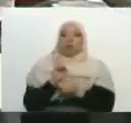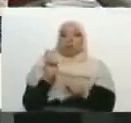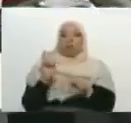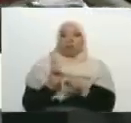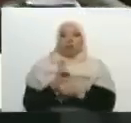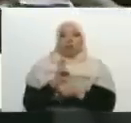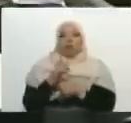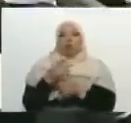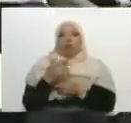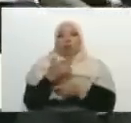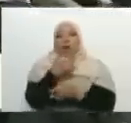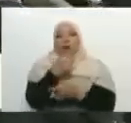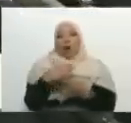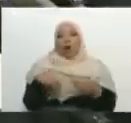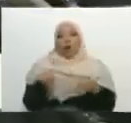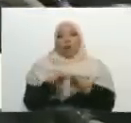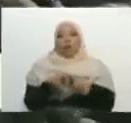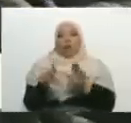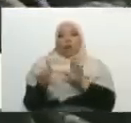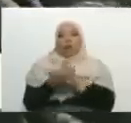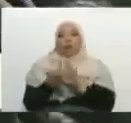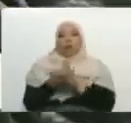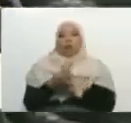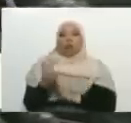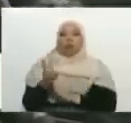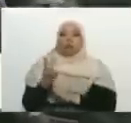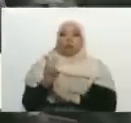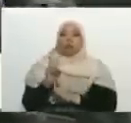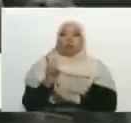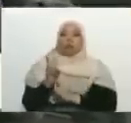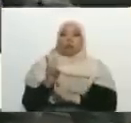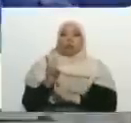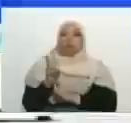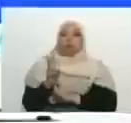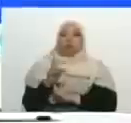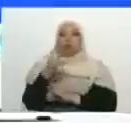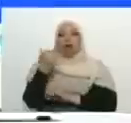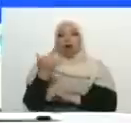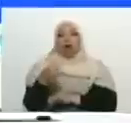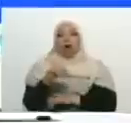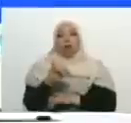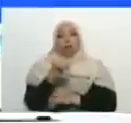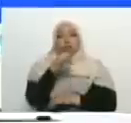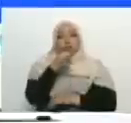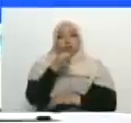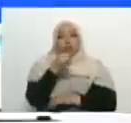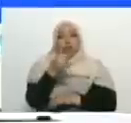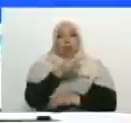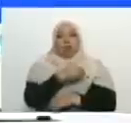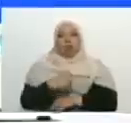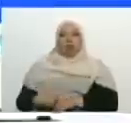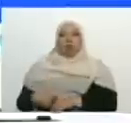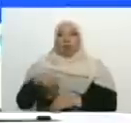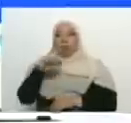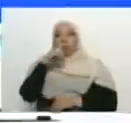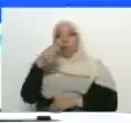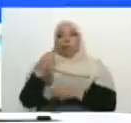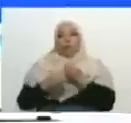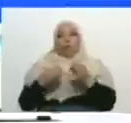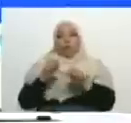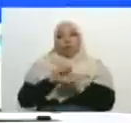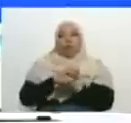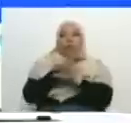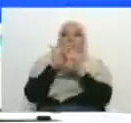de las Naciones Unidas, que violan las leyes de la República. Y por lo tanto, la instrucción del presidente Nicolás Maduro ha sido muy clara.